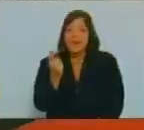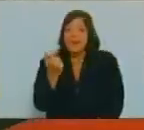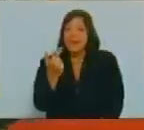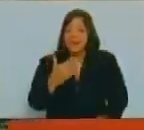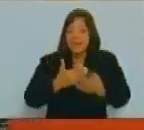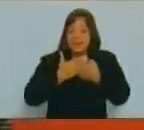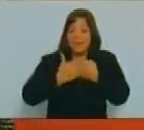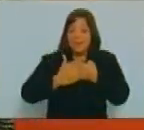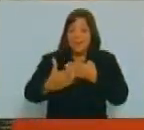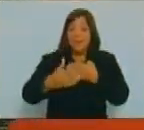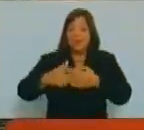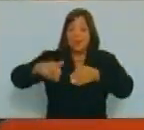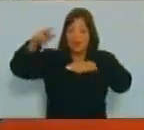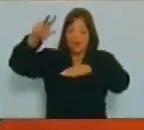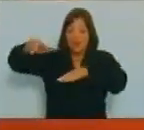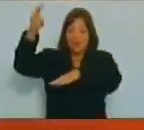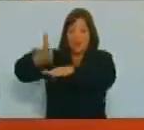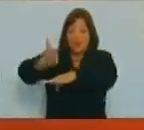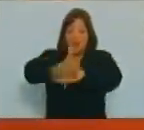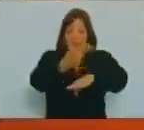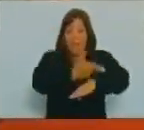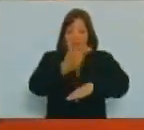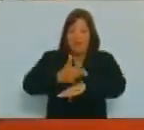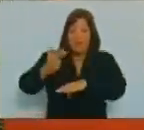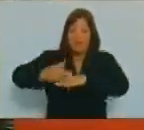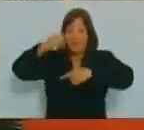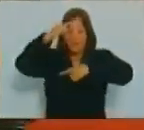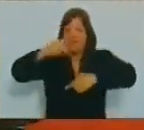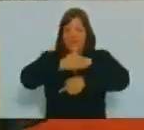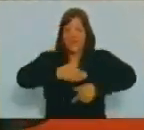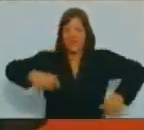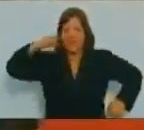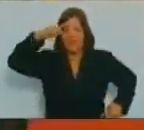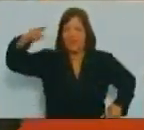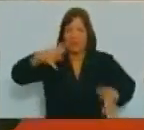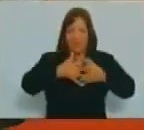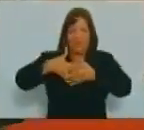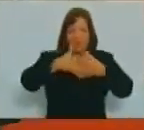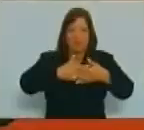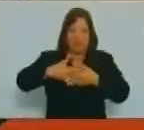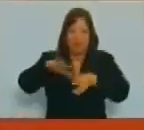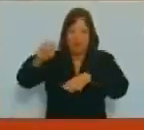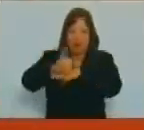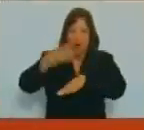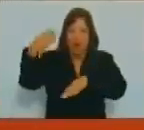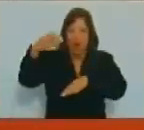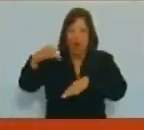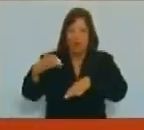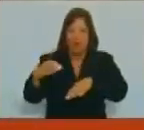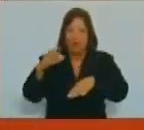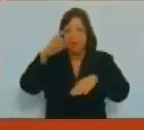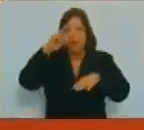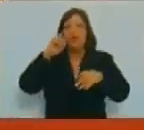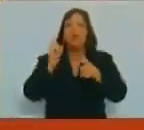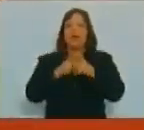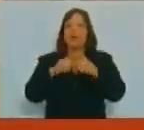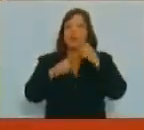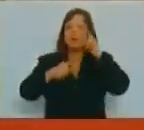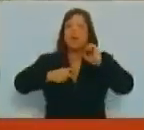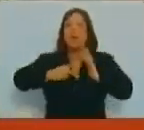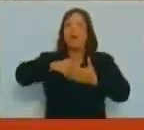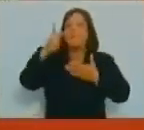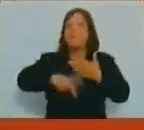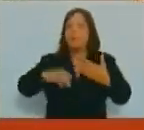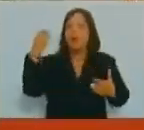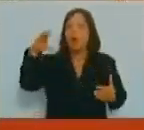avance que tienen con las bases militares ni el acuerdo para las siete bases norteamericanas y estaba bueno gestándose plan colombia cuando